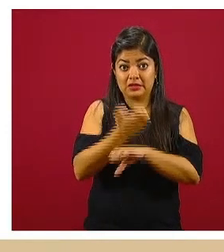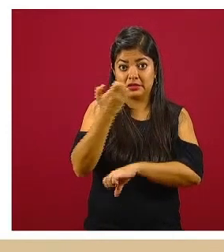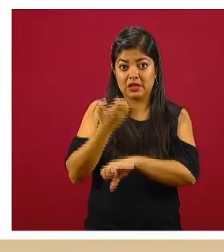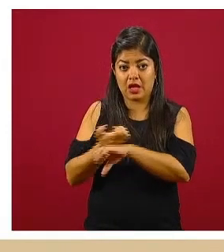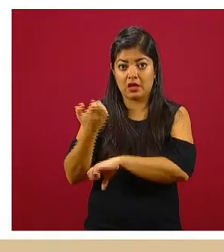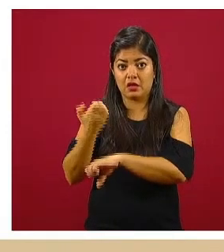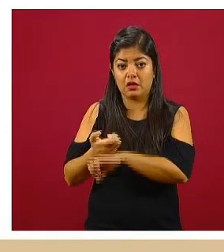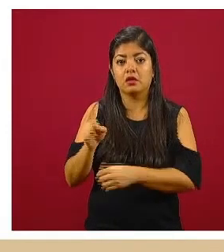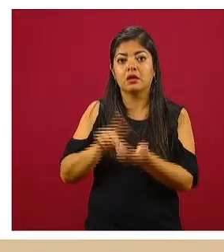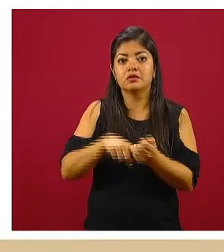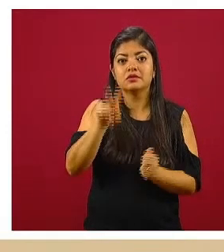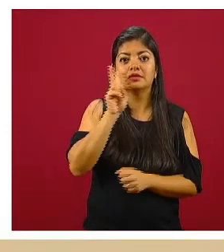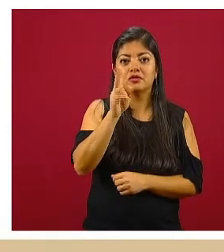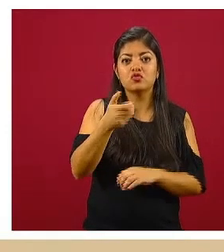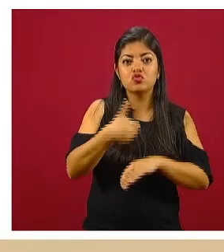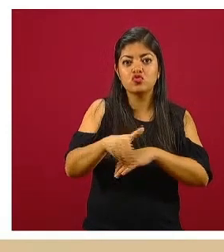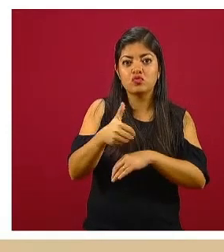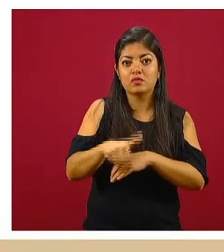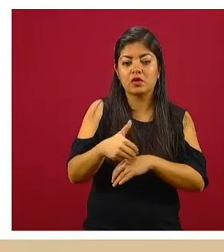que se representan aquí: